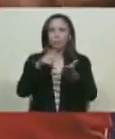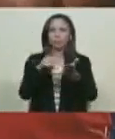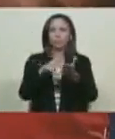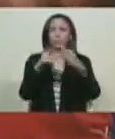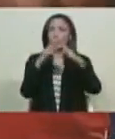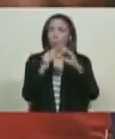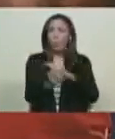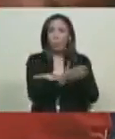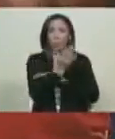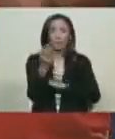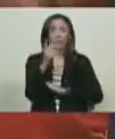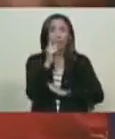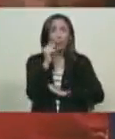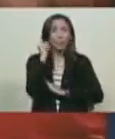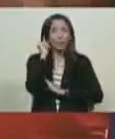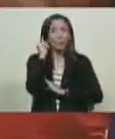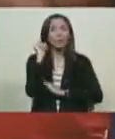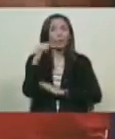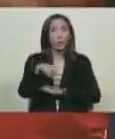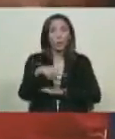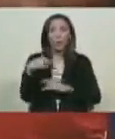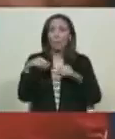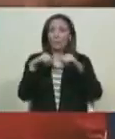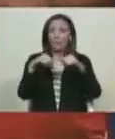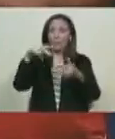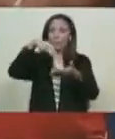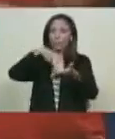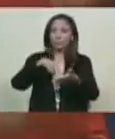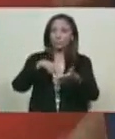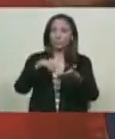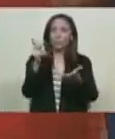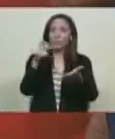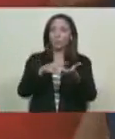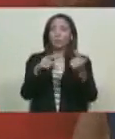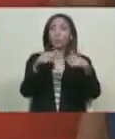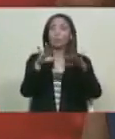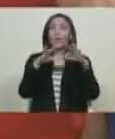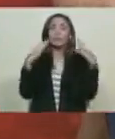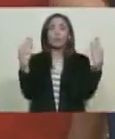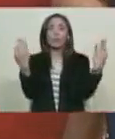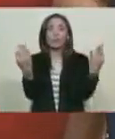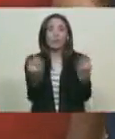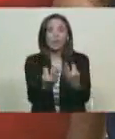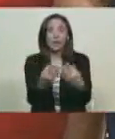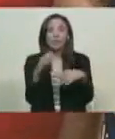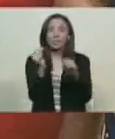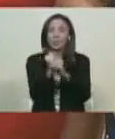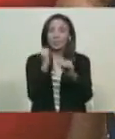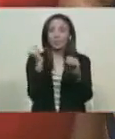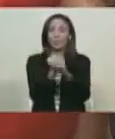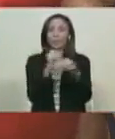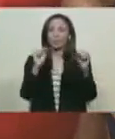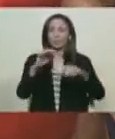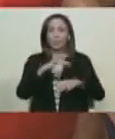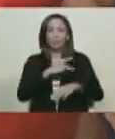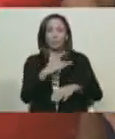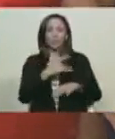todas y todos los trabajadores que hoy nos encontramos acá como una gran familia obrera. Así nos